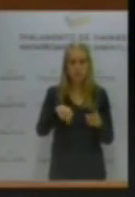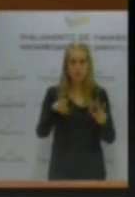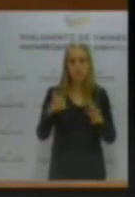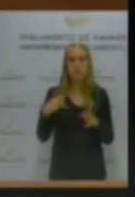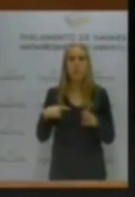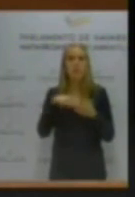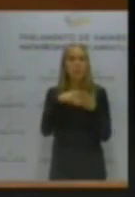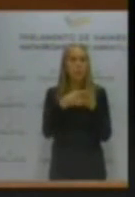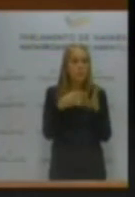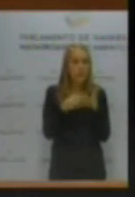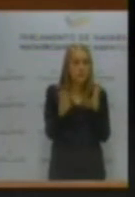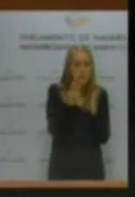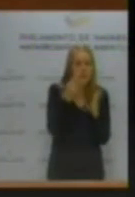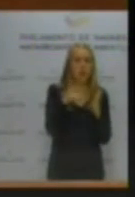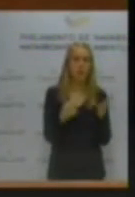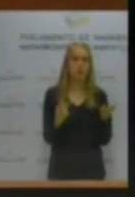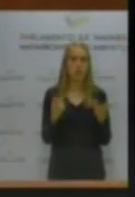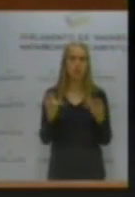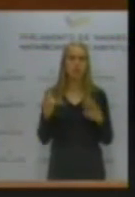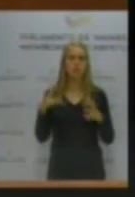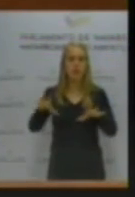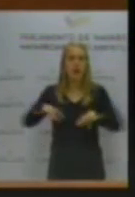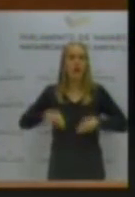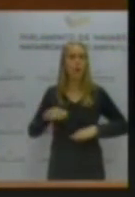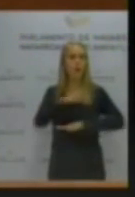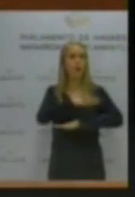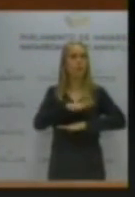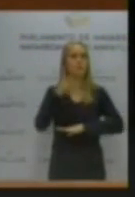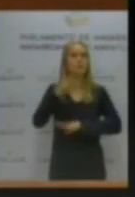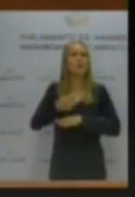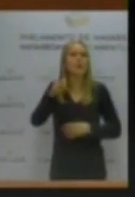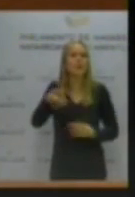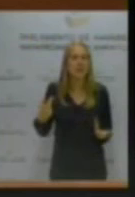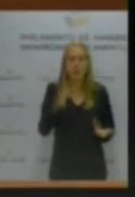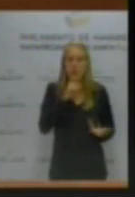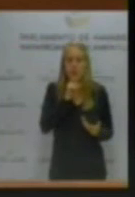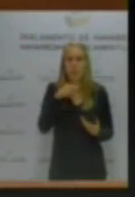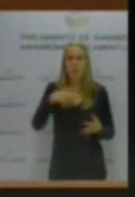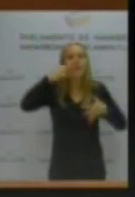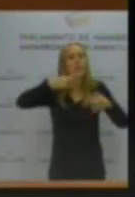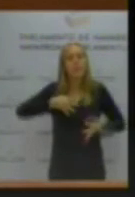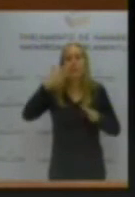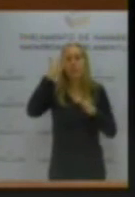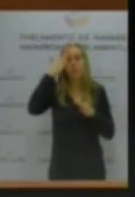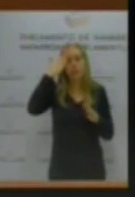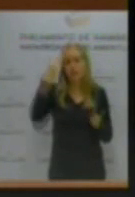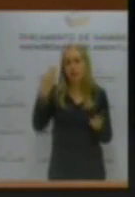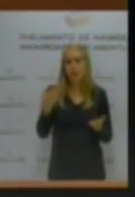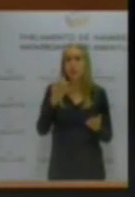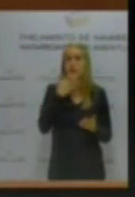plan, que defina la gobernanza en materia de residuos, que de verdad aplique el principio de